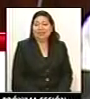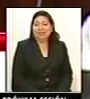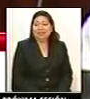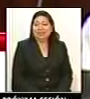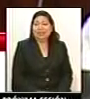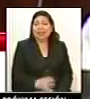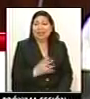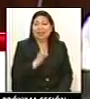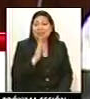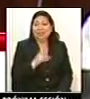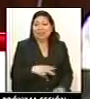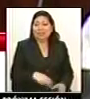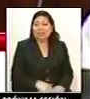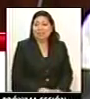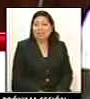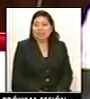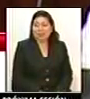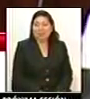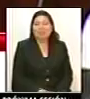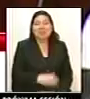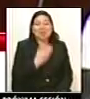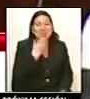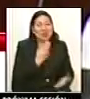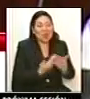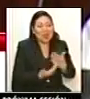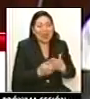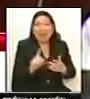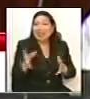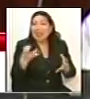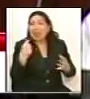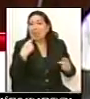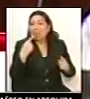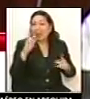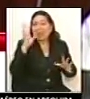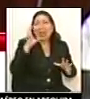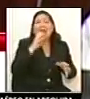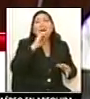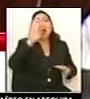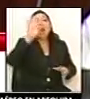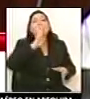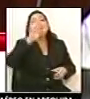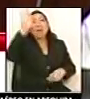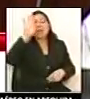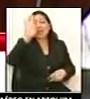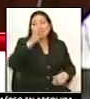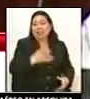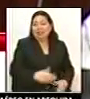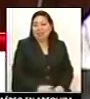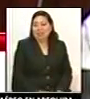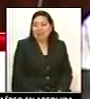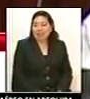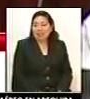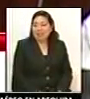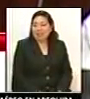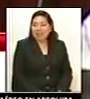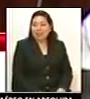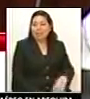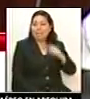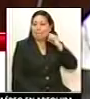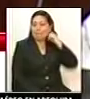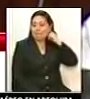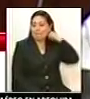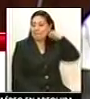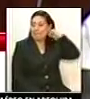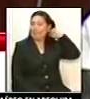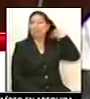intervenciones. Ni siquiera lo he saludado. Buenos días, presidente, ante todo, pero déjeme primero saludarlo y después le cedo las cuatro, pero usted decide a las cuatro, no sé si puedo.